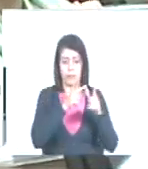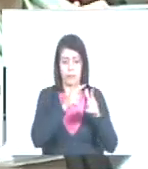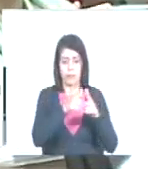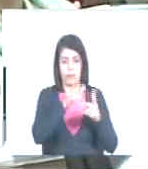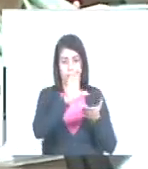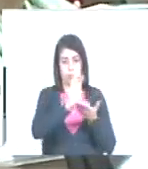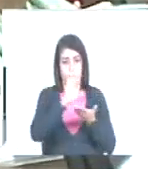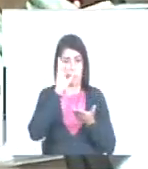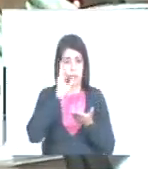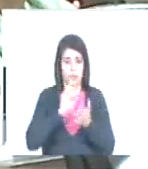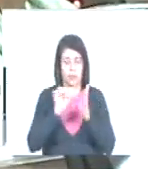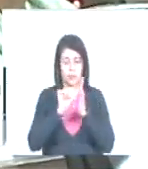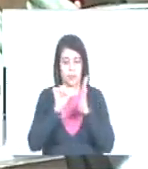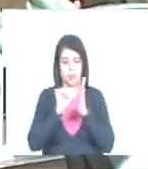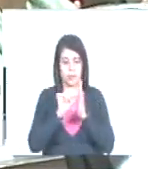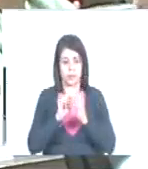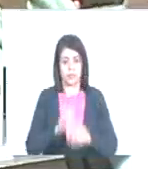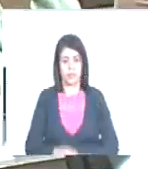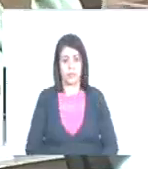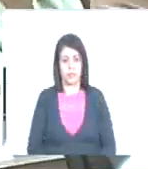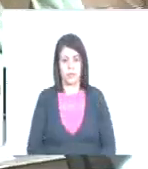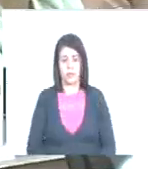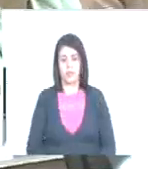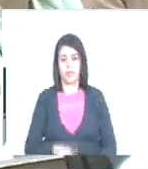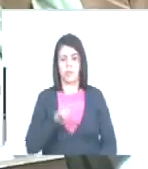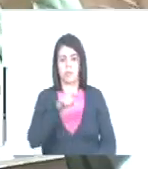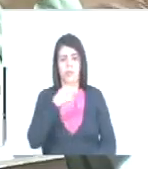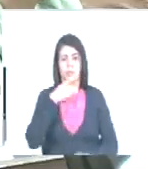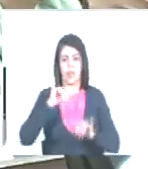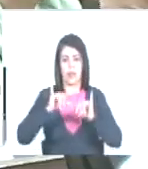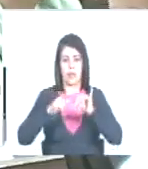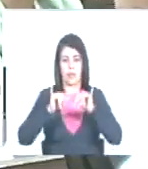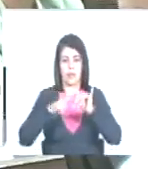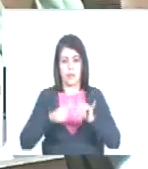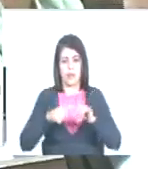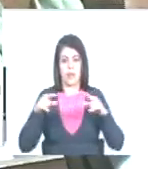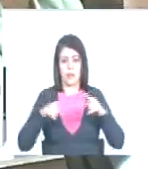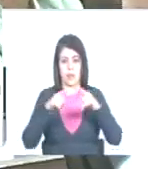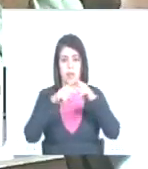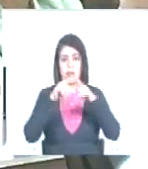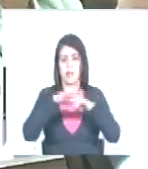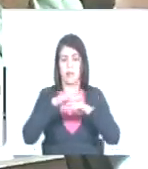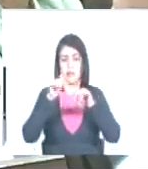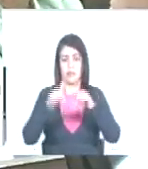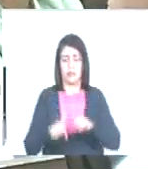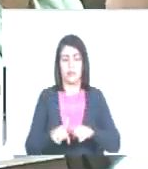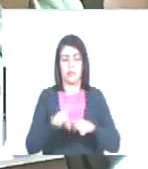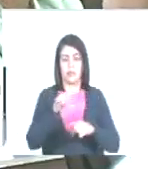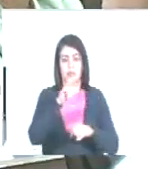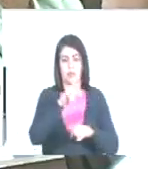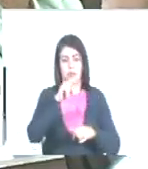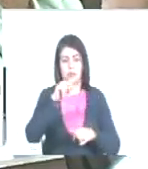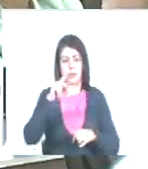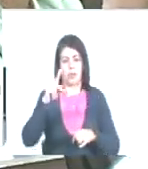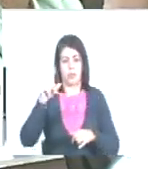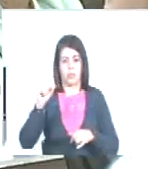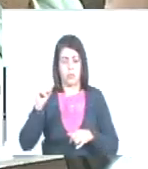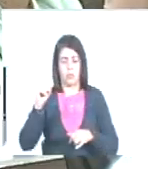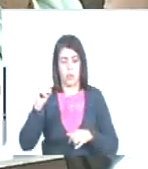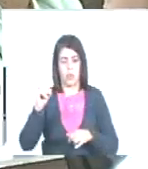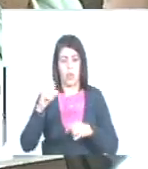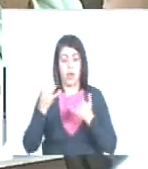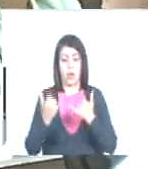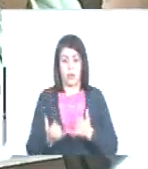estado de Bolívar, específicamente Ciudad Guayana, se graduó de ingeniero eléctrico en la UNEXPO y